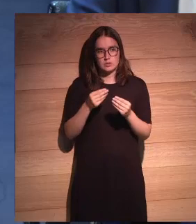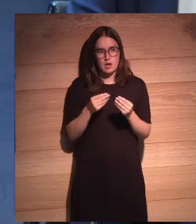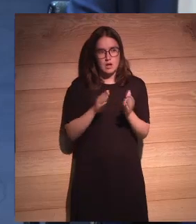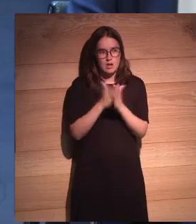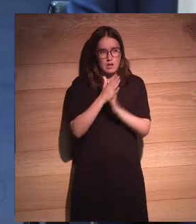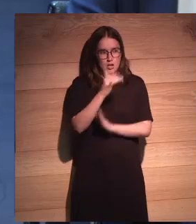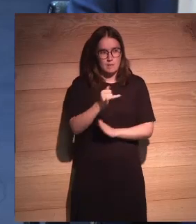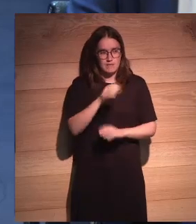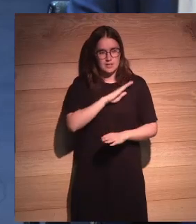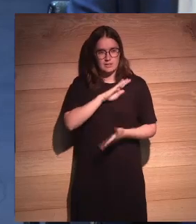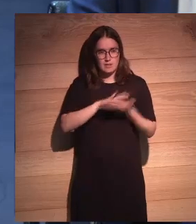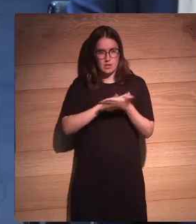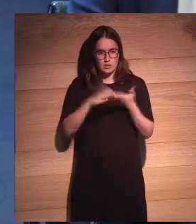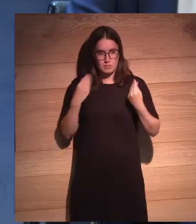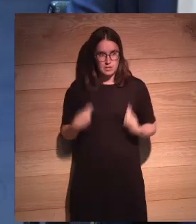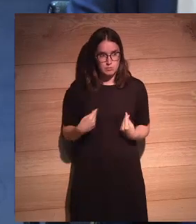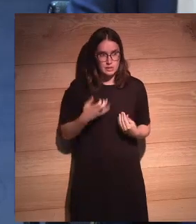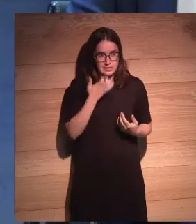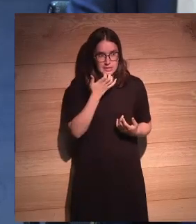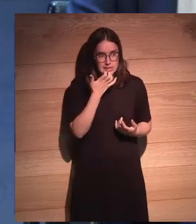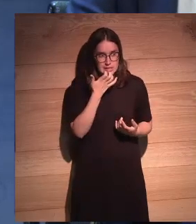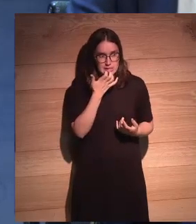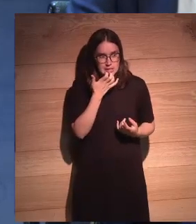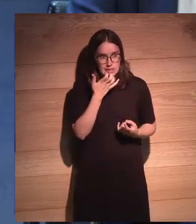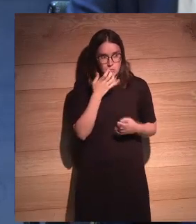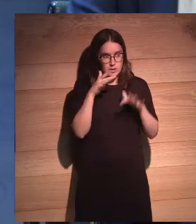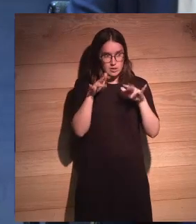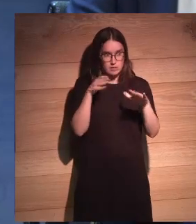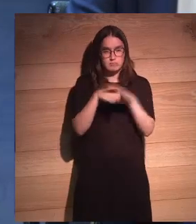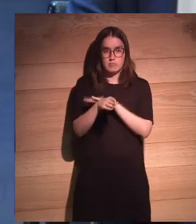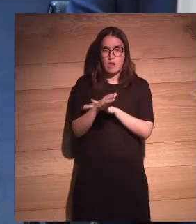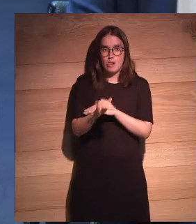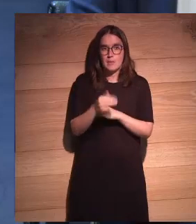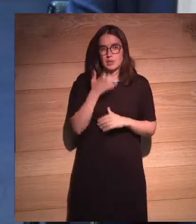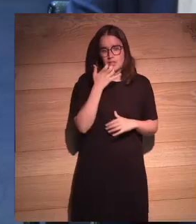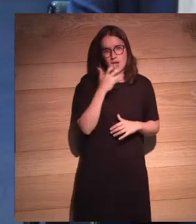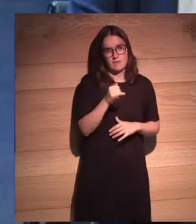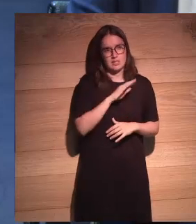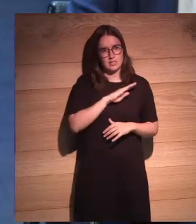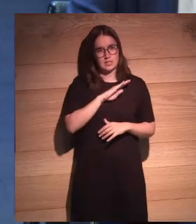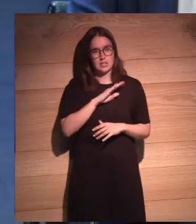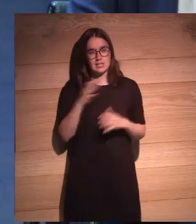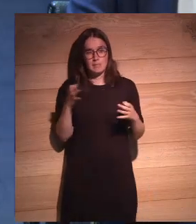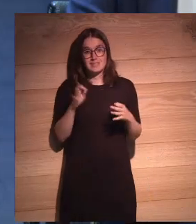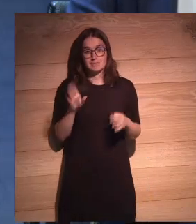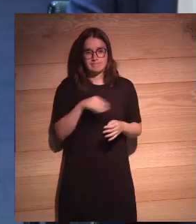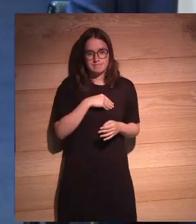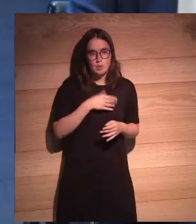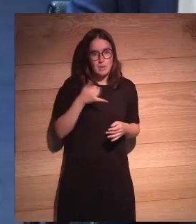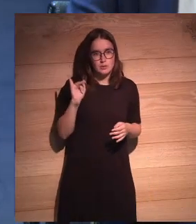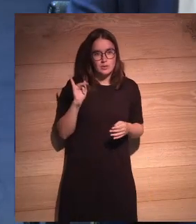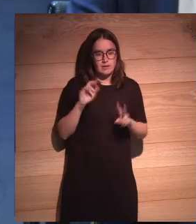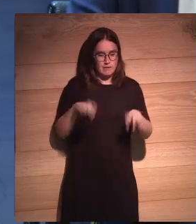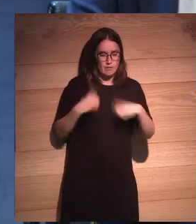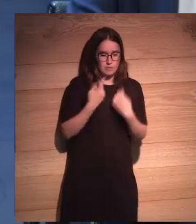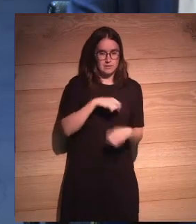literatura. Yo tengo bastante tratado esto. Si puede meterse, puede verlo, pero sí que hay bastante. Lo que pasa es que lamentablemente las